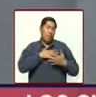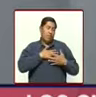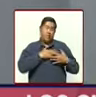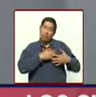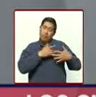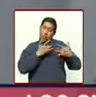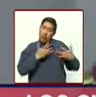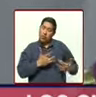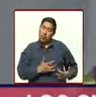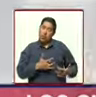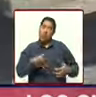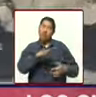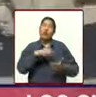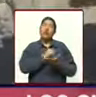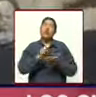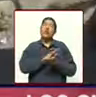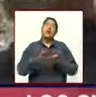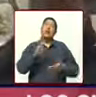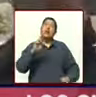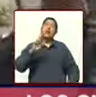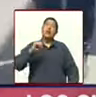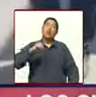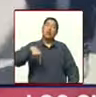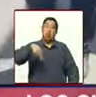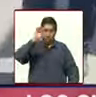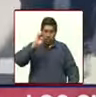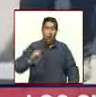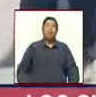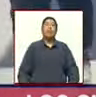la fe del patrono San Roque.